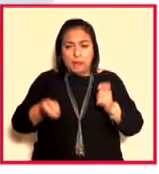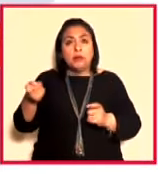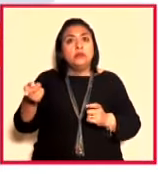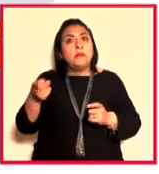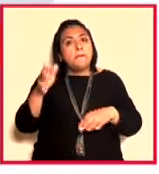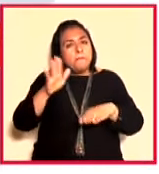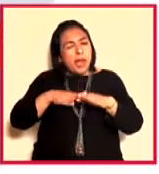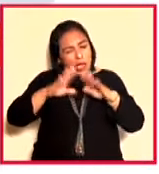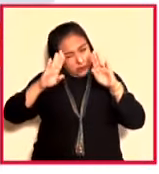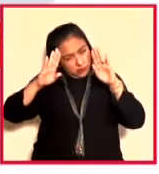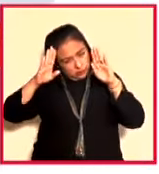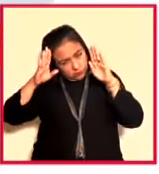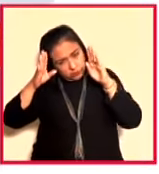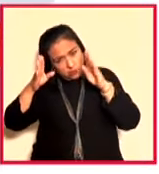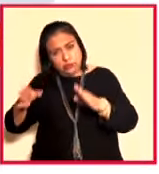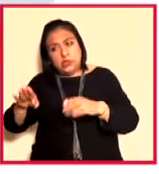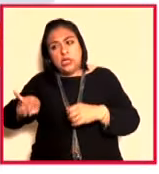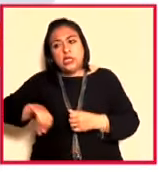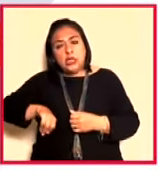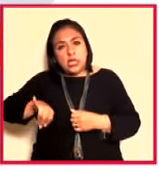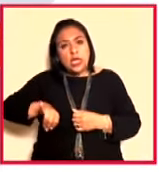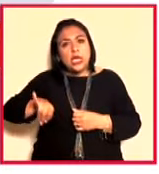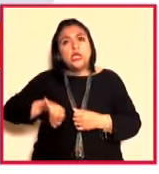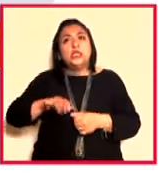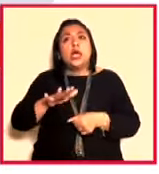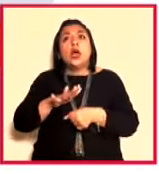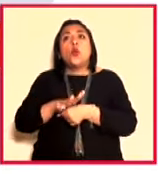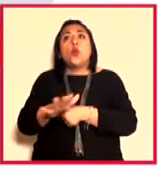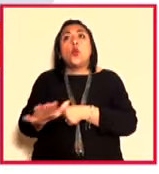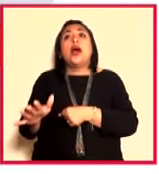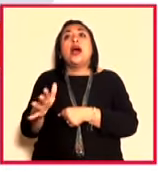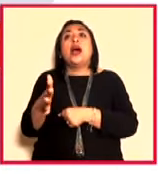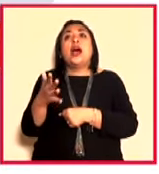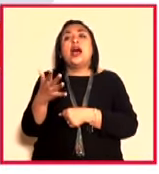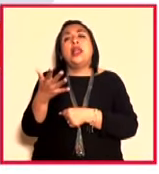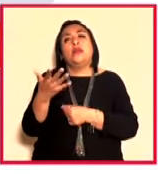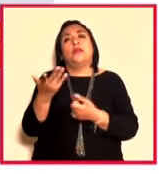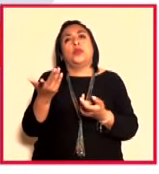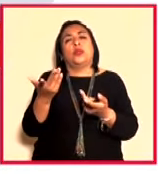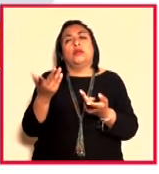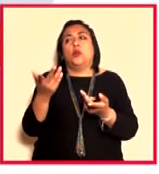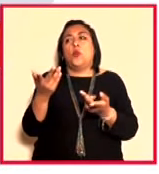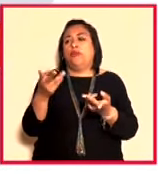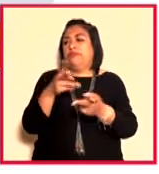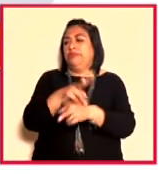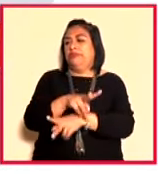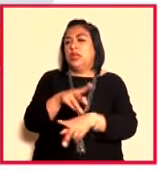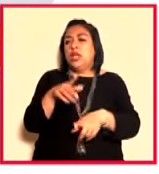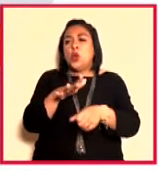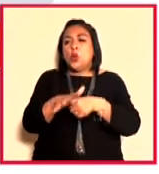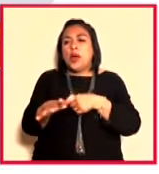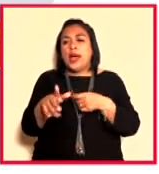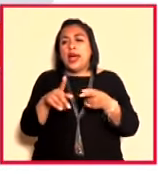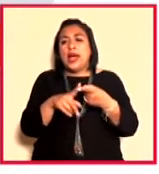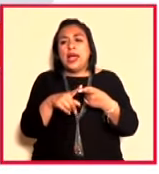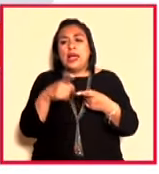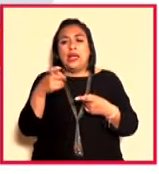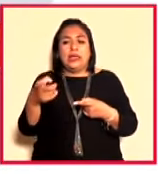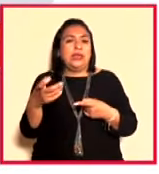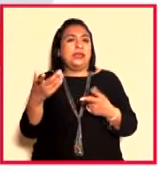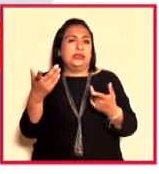muchísimo, se interesó muchísimo por el contrapunto que existe en esta